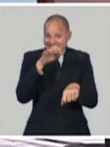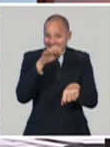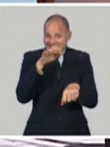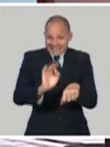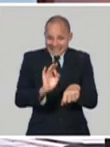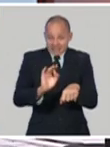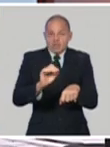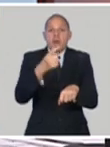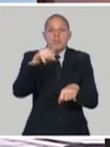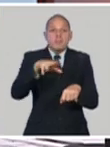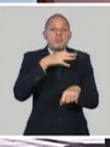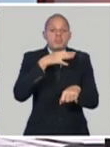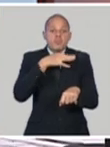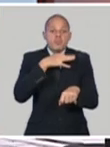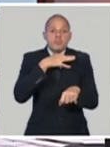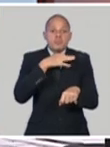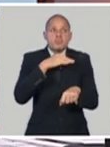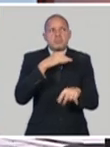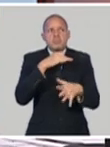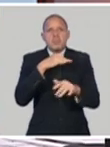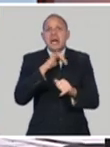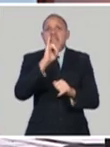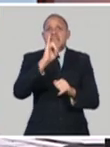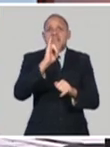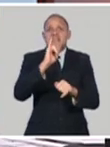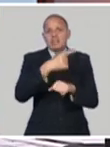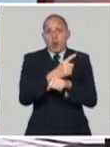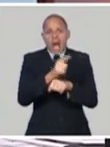digital las más de 100 normas jurídicas